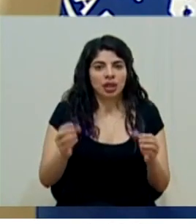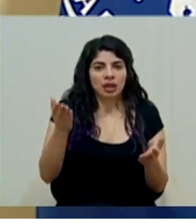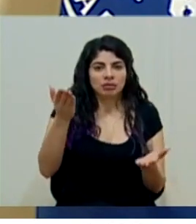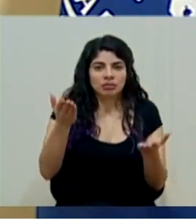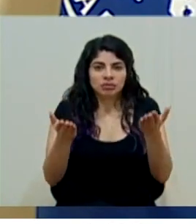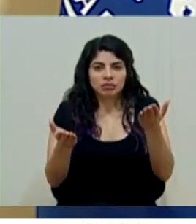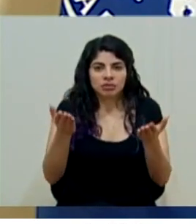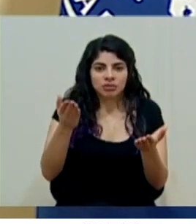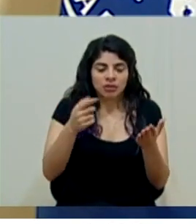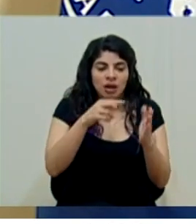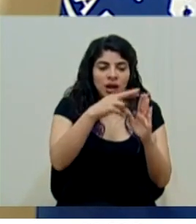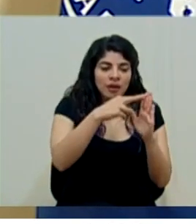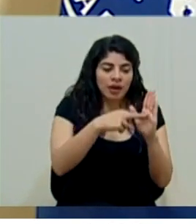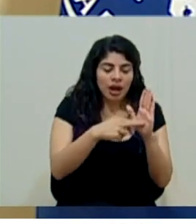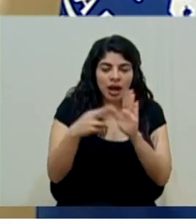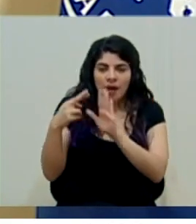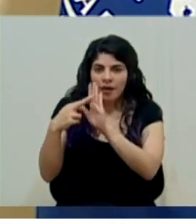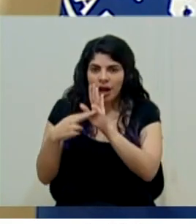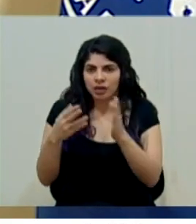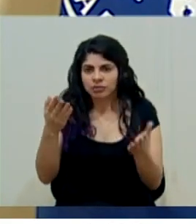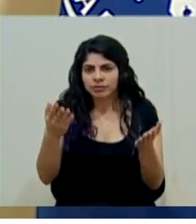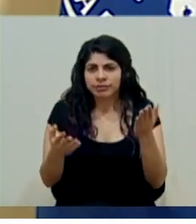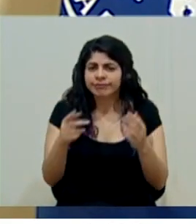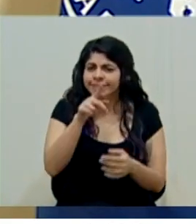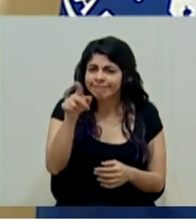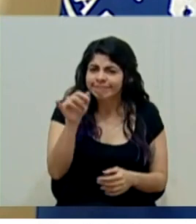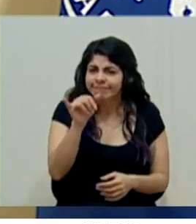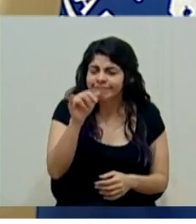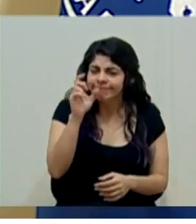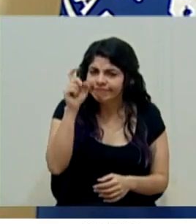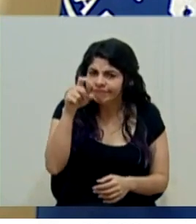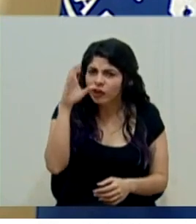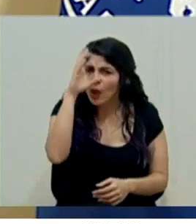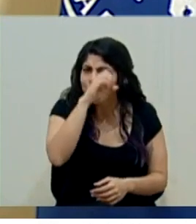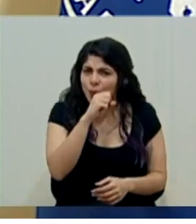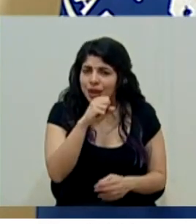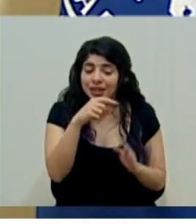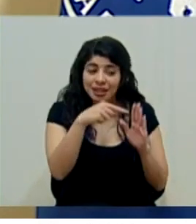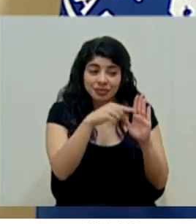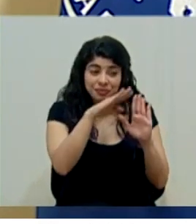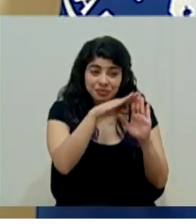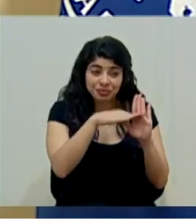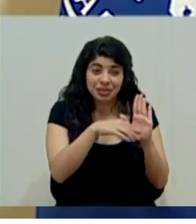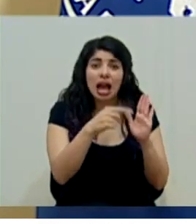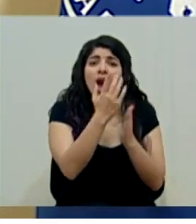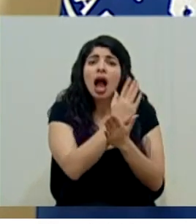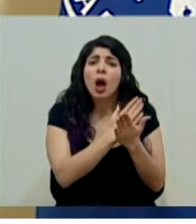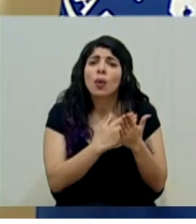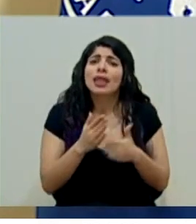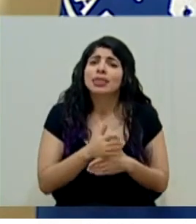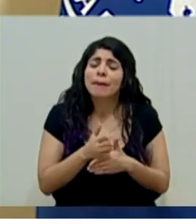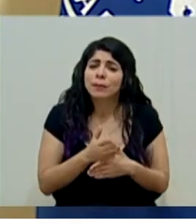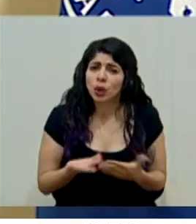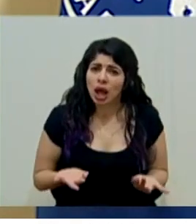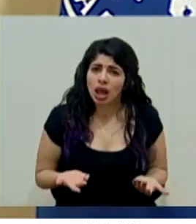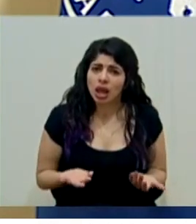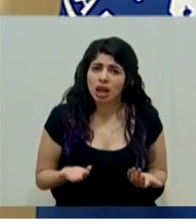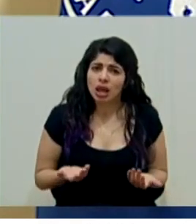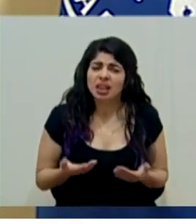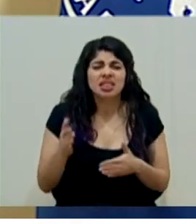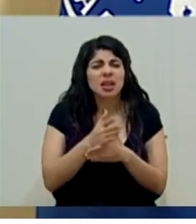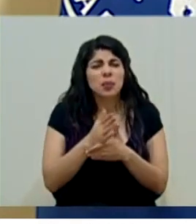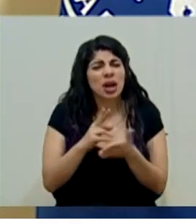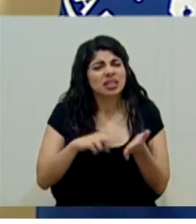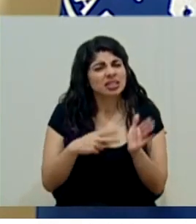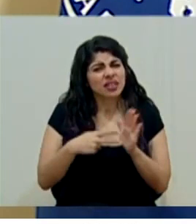otro tipo de medida. Además, hay que considerar que algunas son temporales. Es decir, ¿qué es